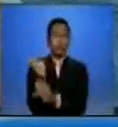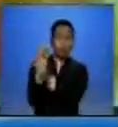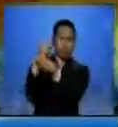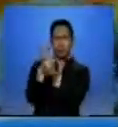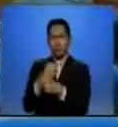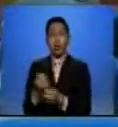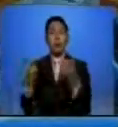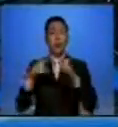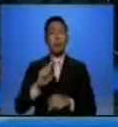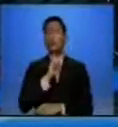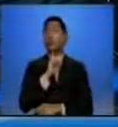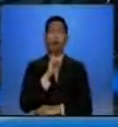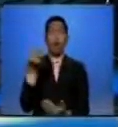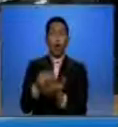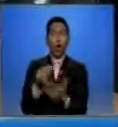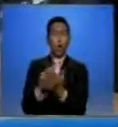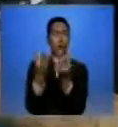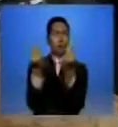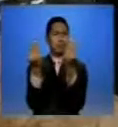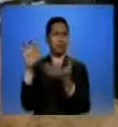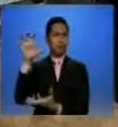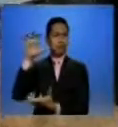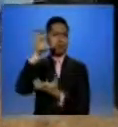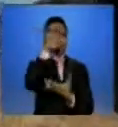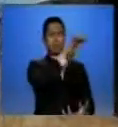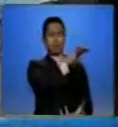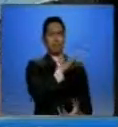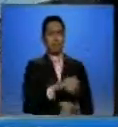al por mayor.